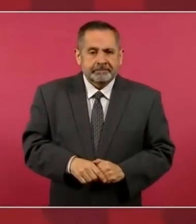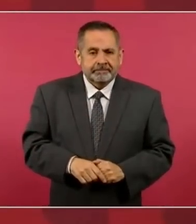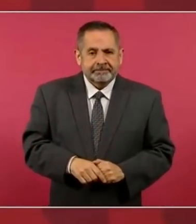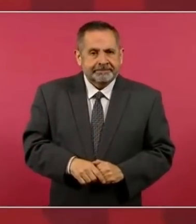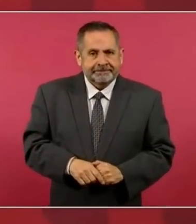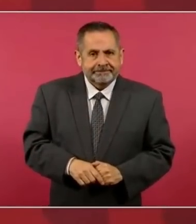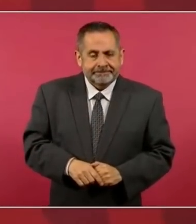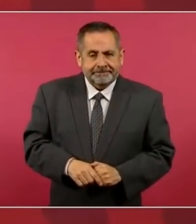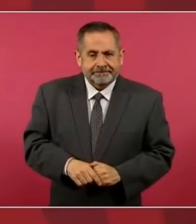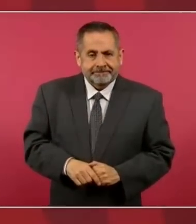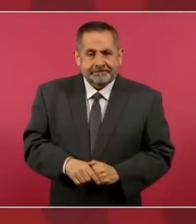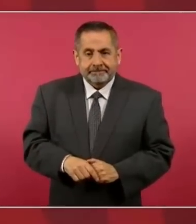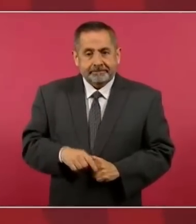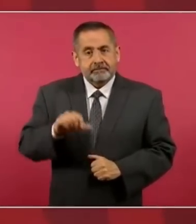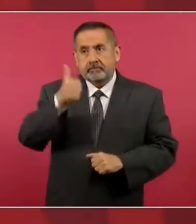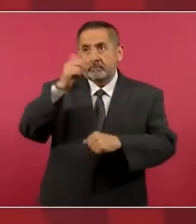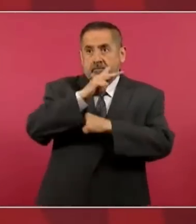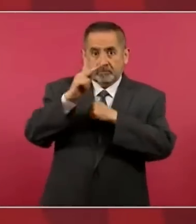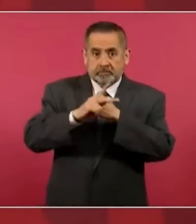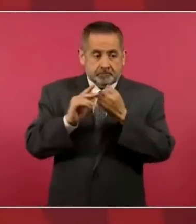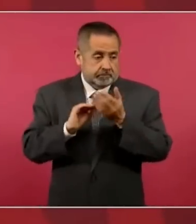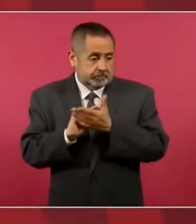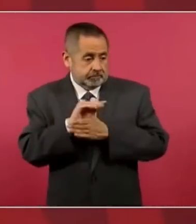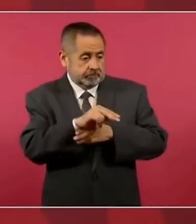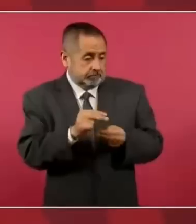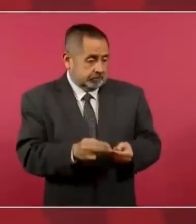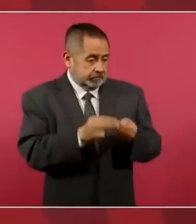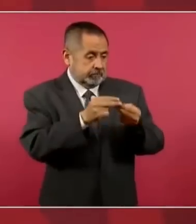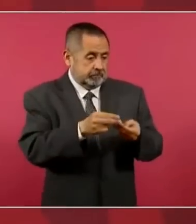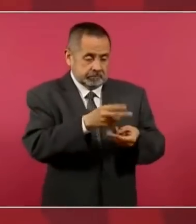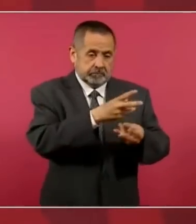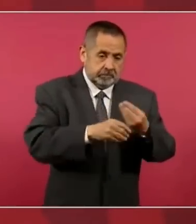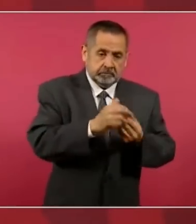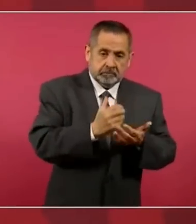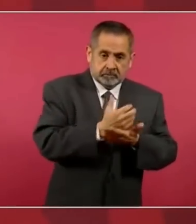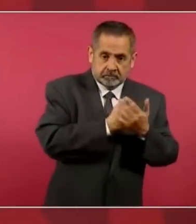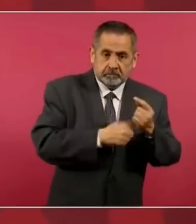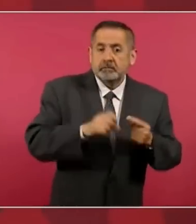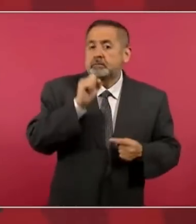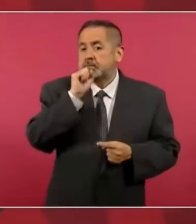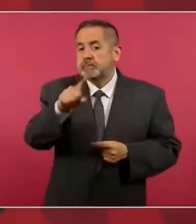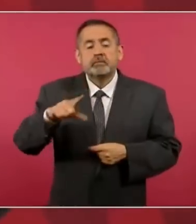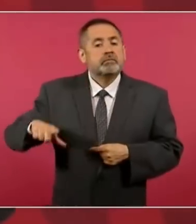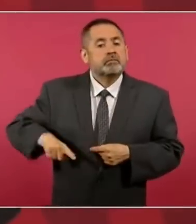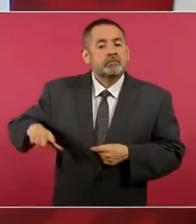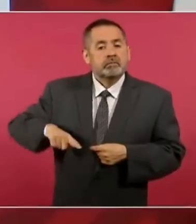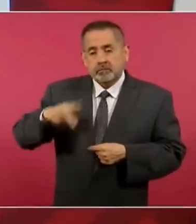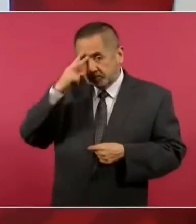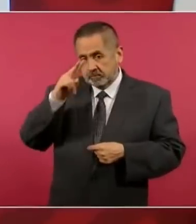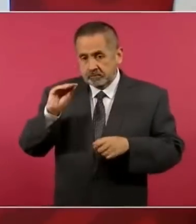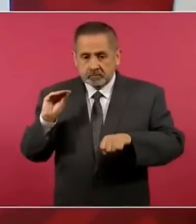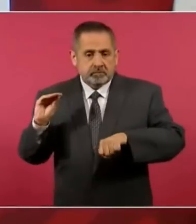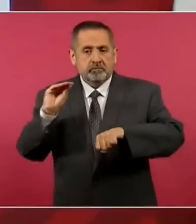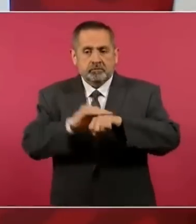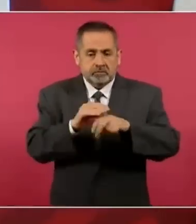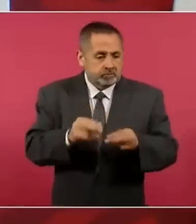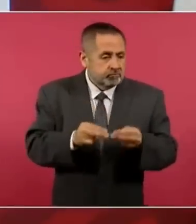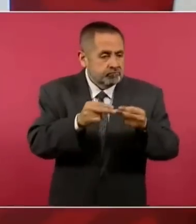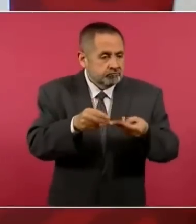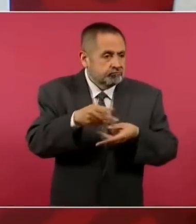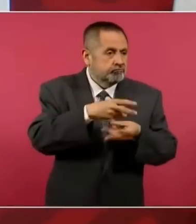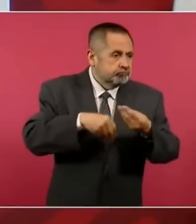Tanto esta inversión extranjera como la inversión pública, que también no traemos la información,